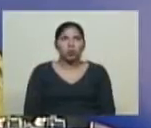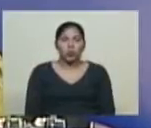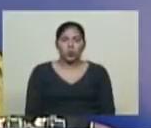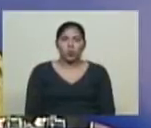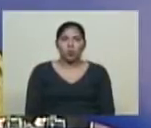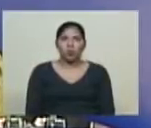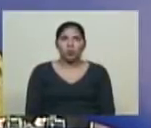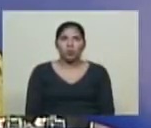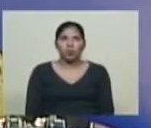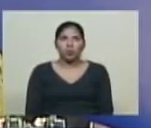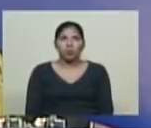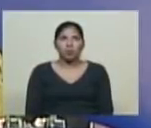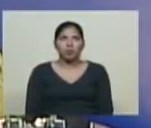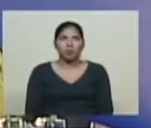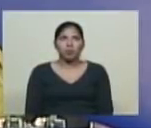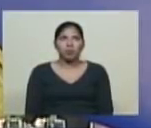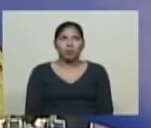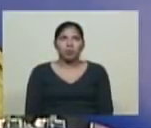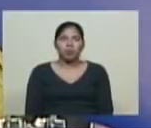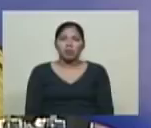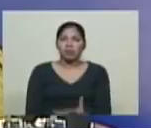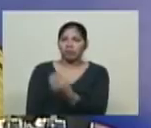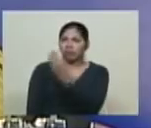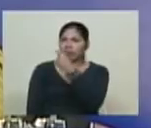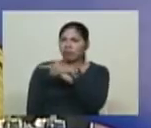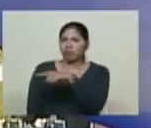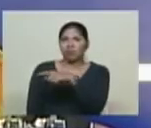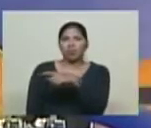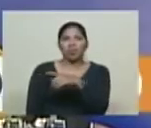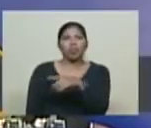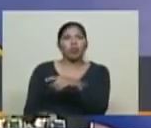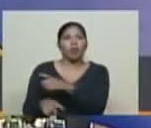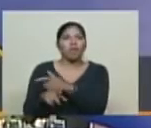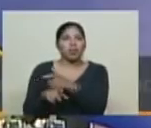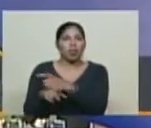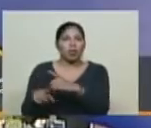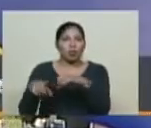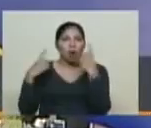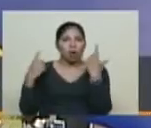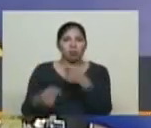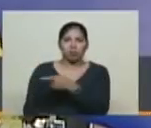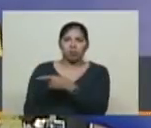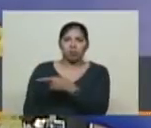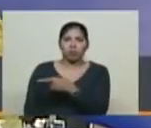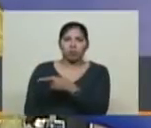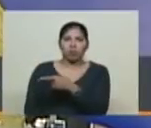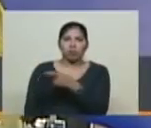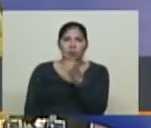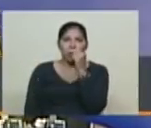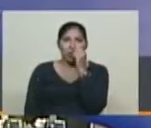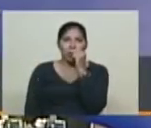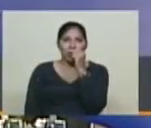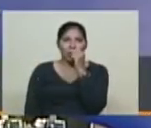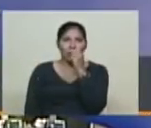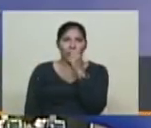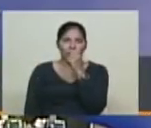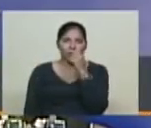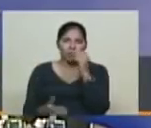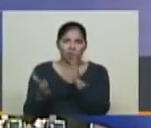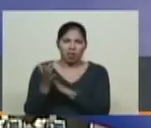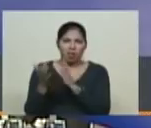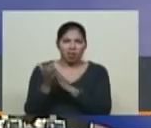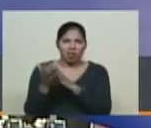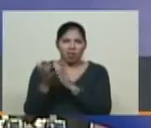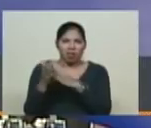calor. ¿Qué me dice el gobernador de La Guaira? El gobernador García Carneiro. Vamos a darle un aplauso a nuestro